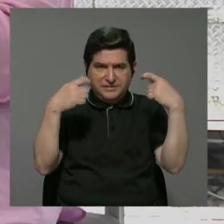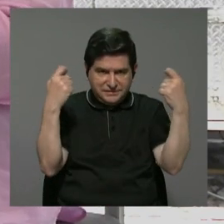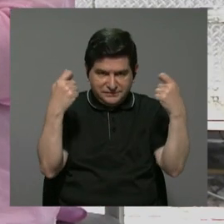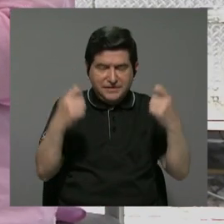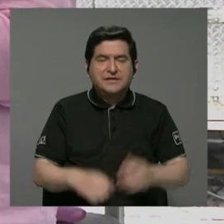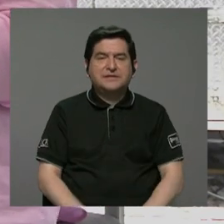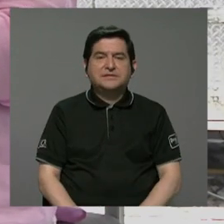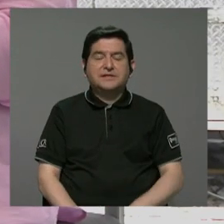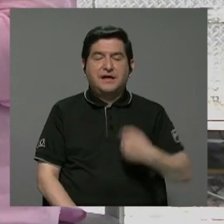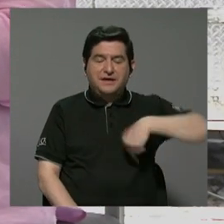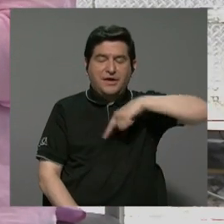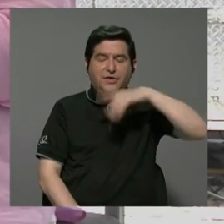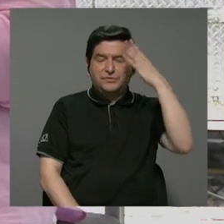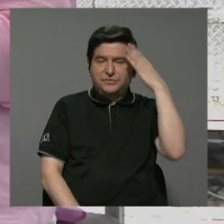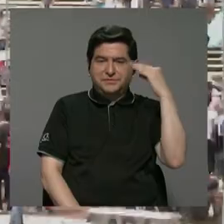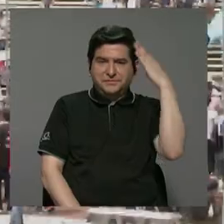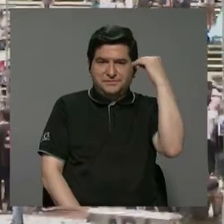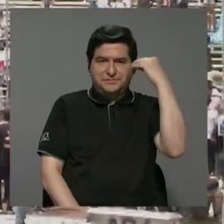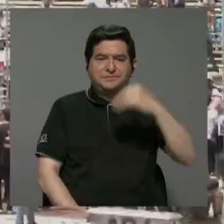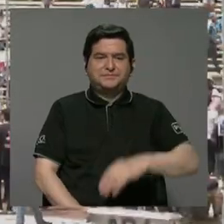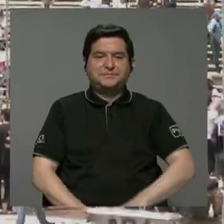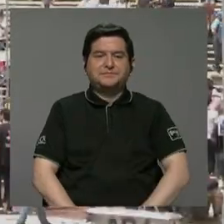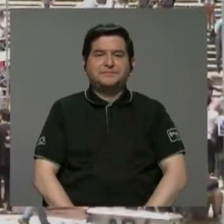que hemos vivido.